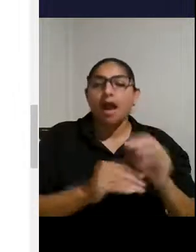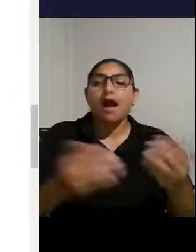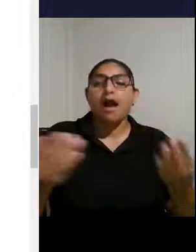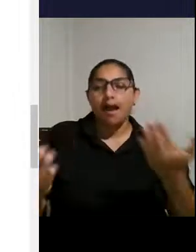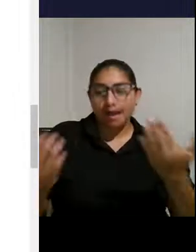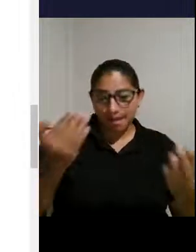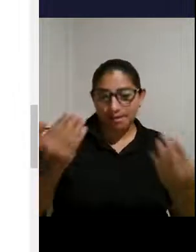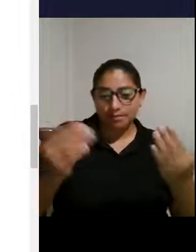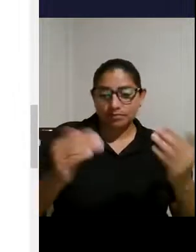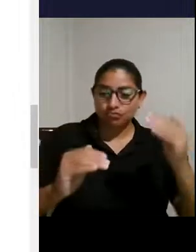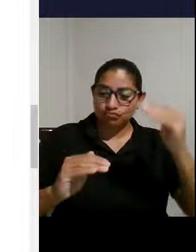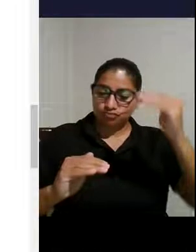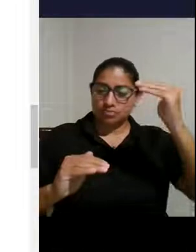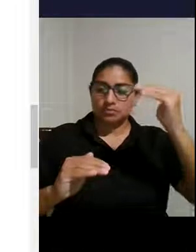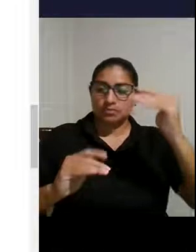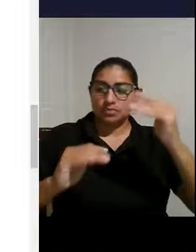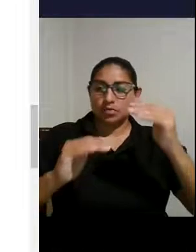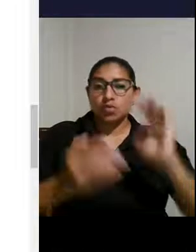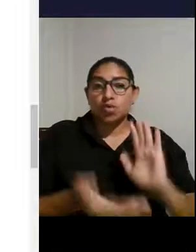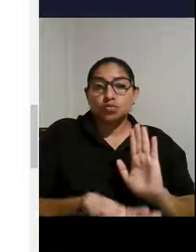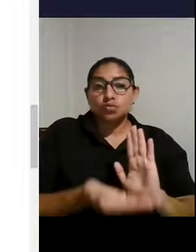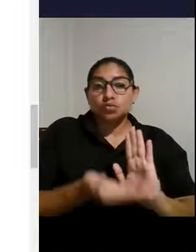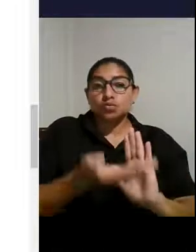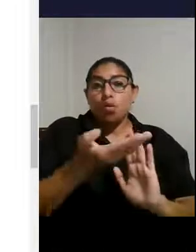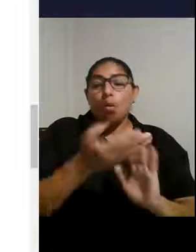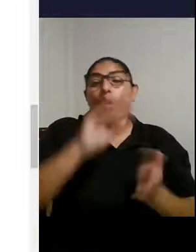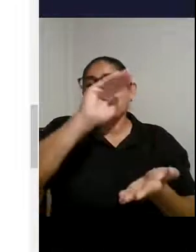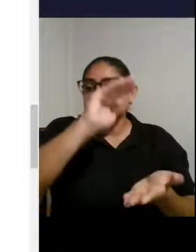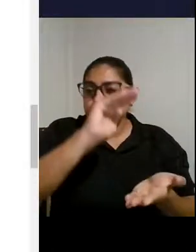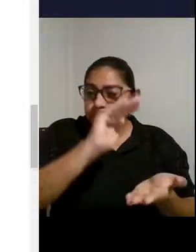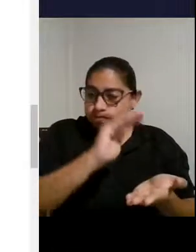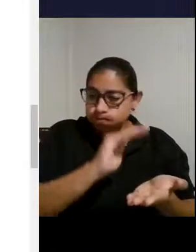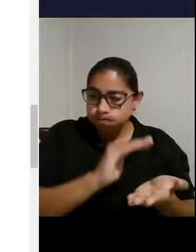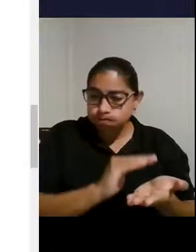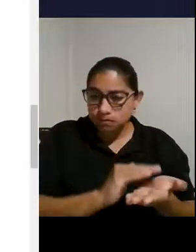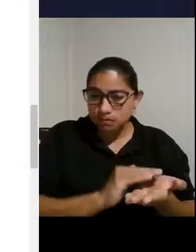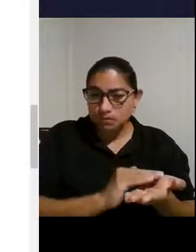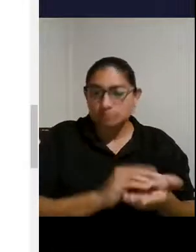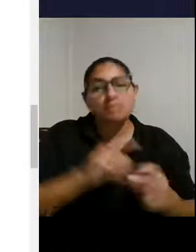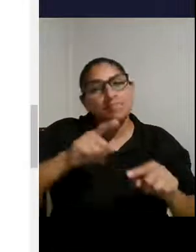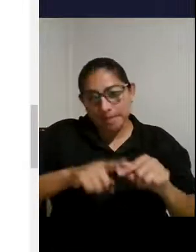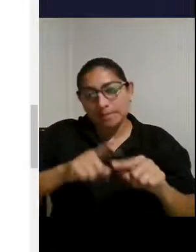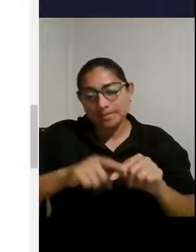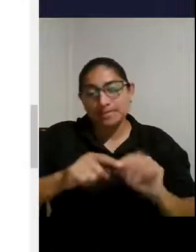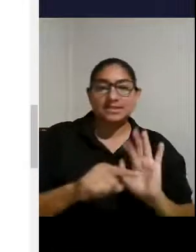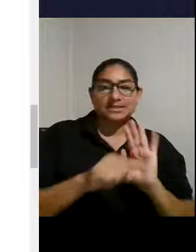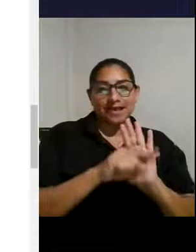calcular cuál es el incremento que existe o si hay disminución en el caso que fuera negativo.